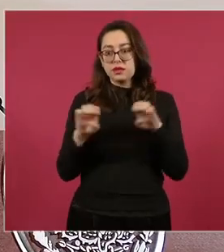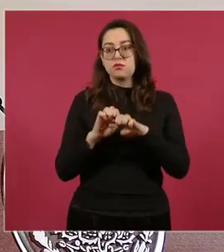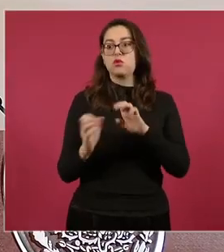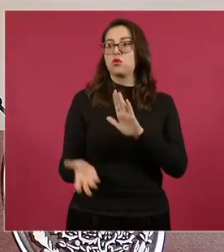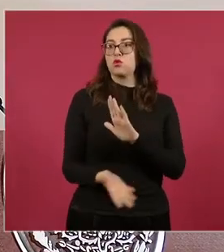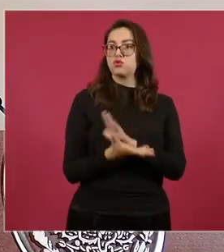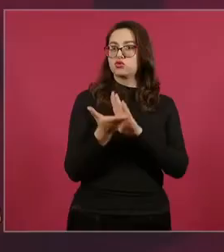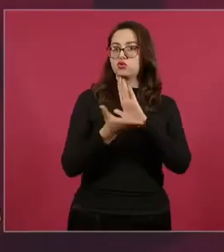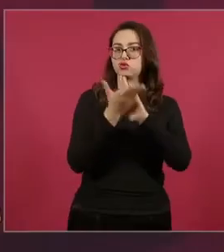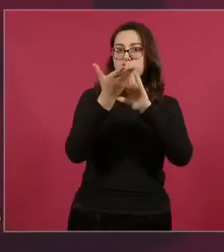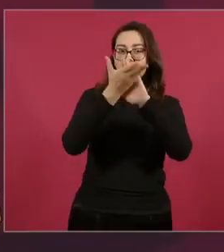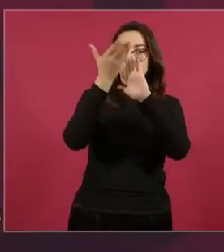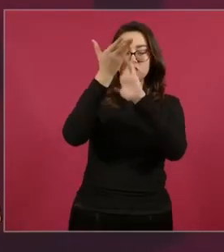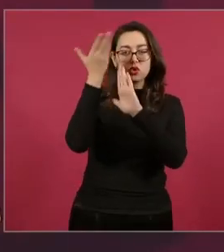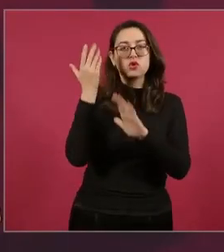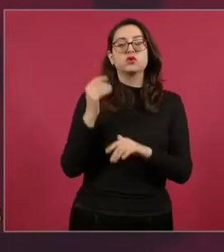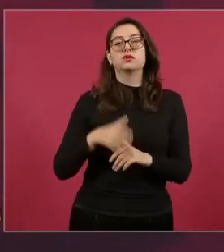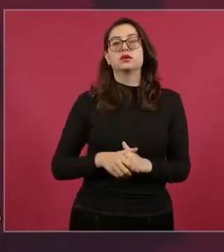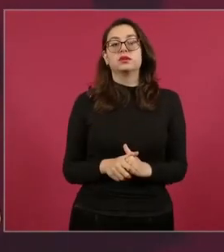para